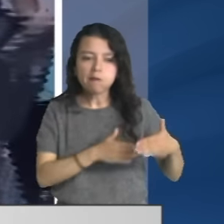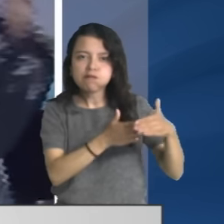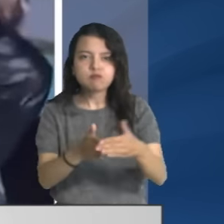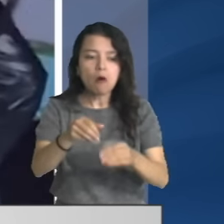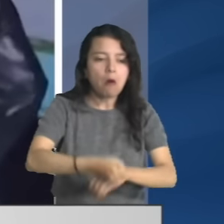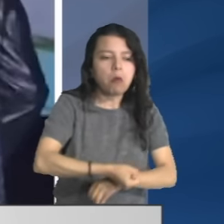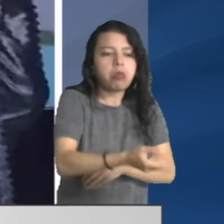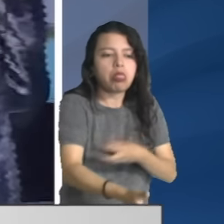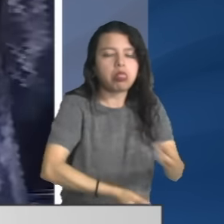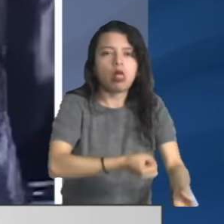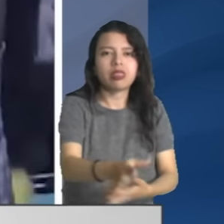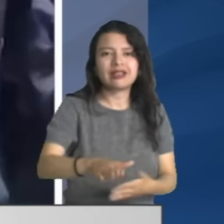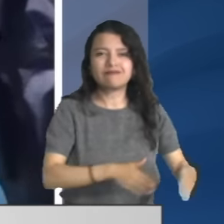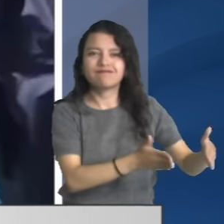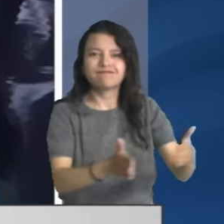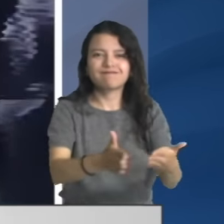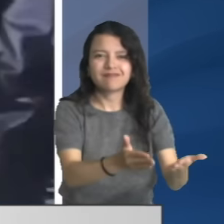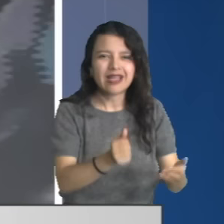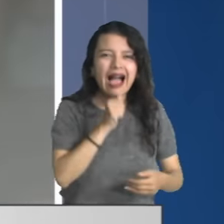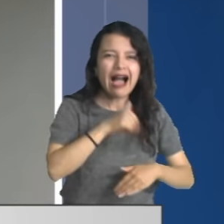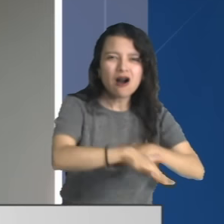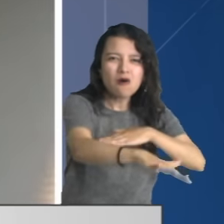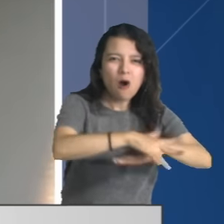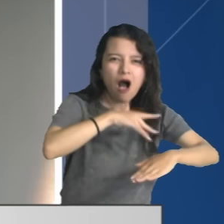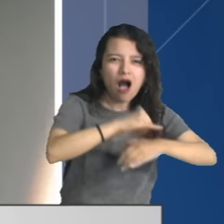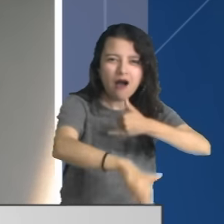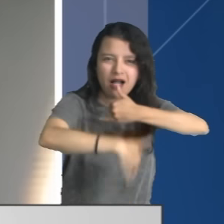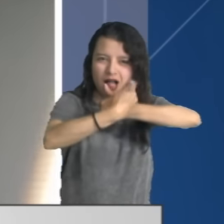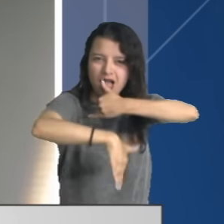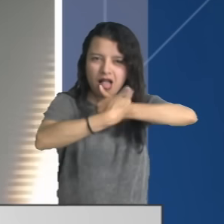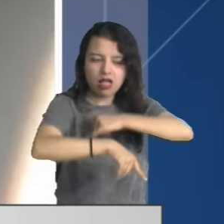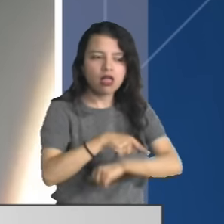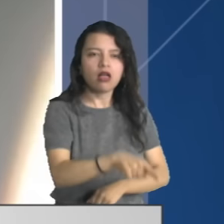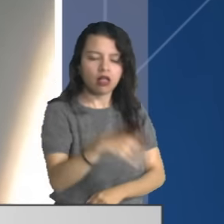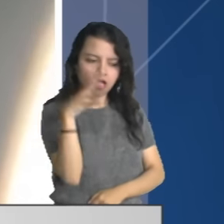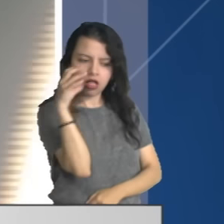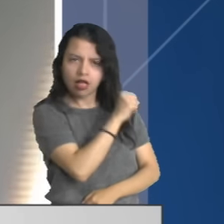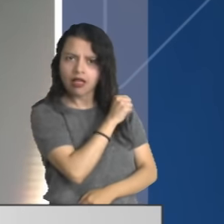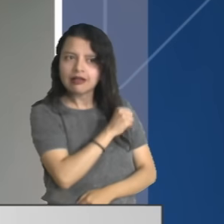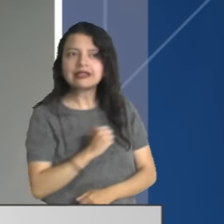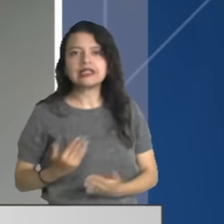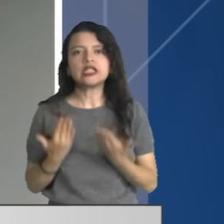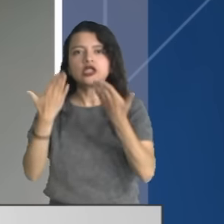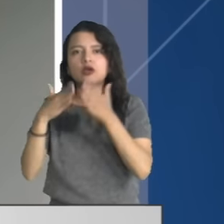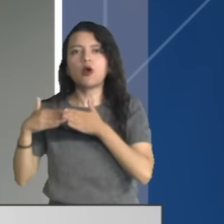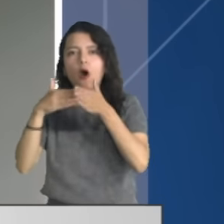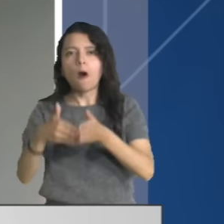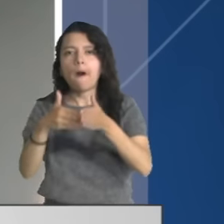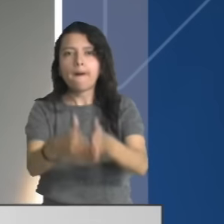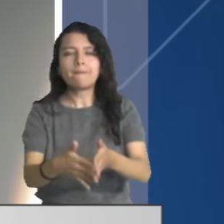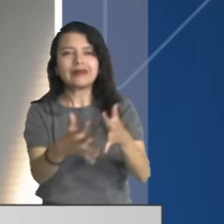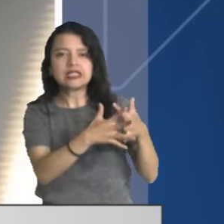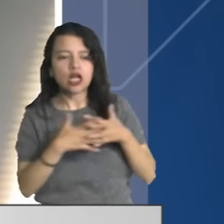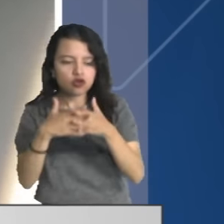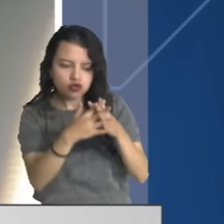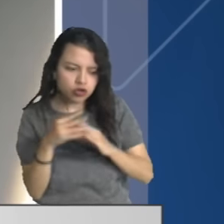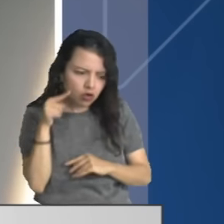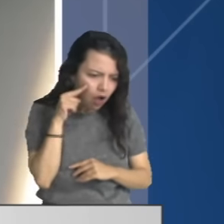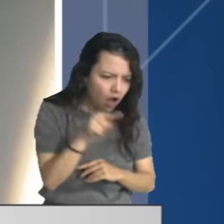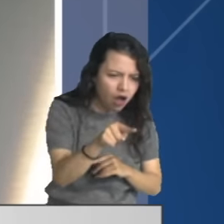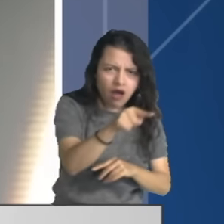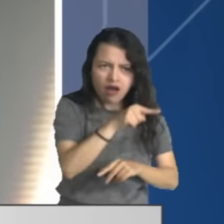Esta operación fue realizada por la Armada de Colombia en apoyo de una aeronave de los Estados Unidos. Los hechos se presentaron cuando fue localizada